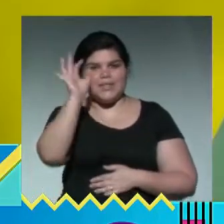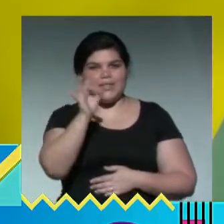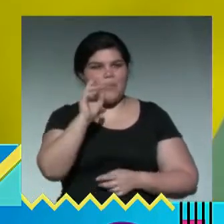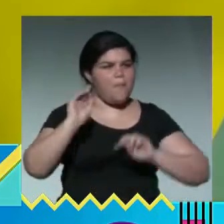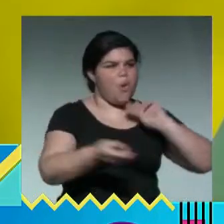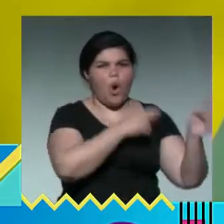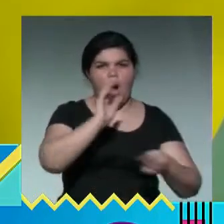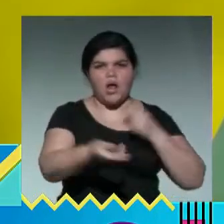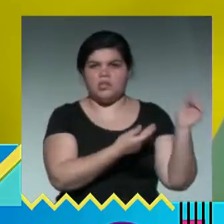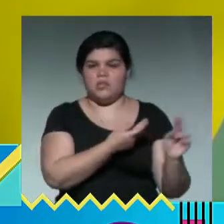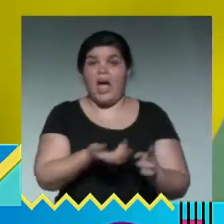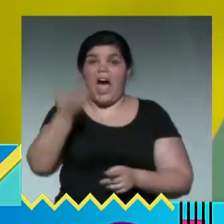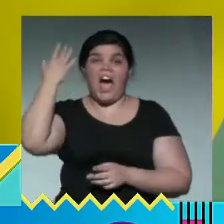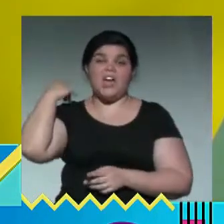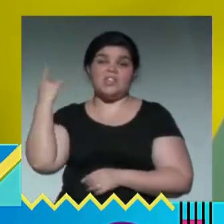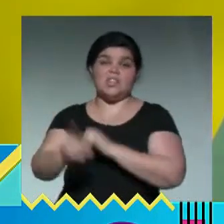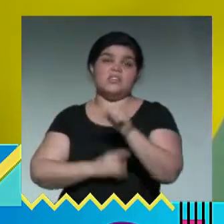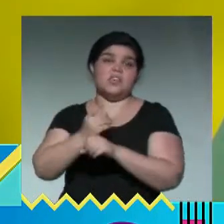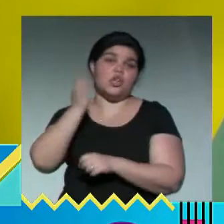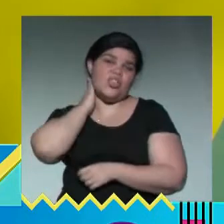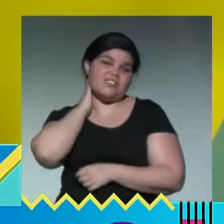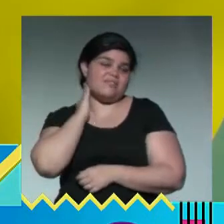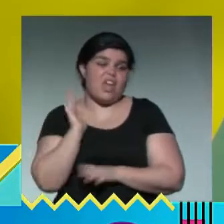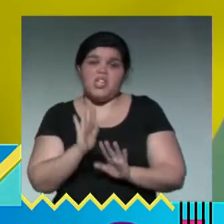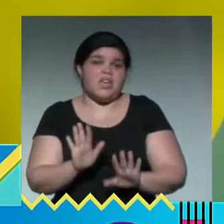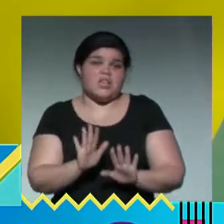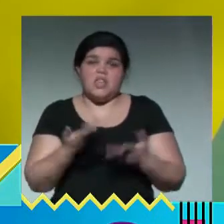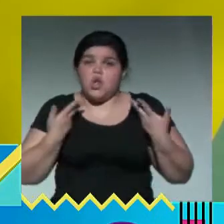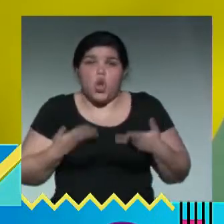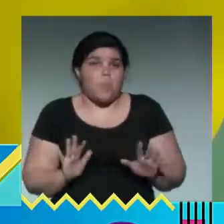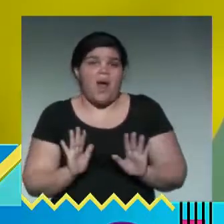era una política absolutamente